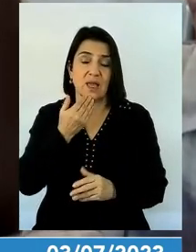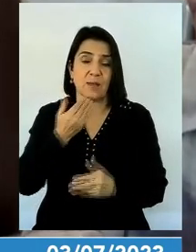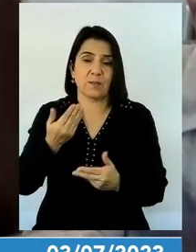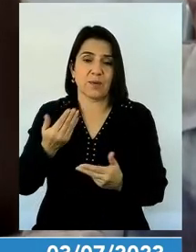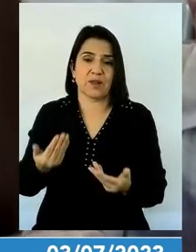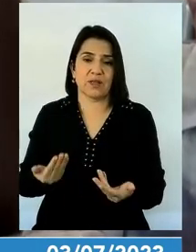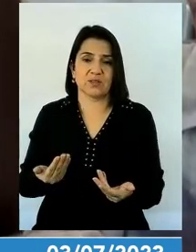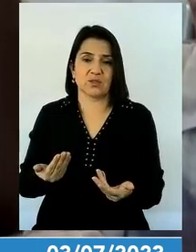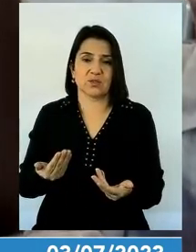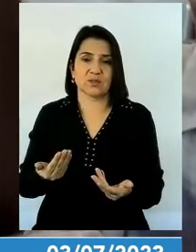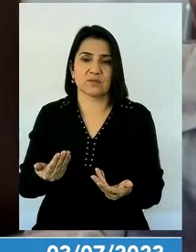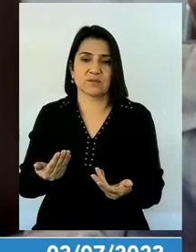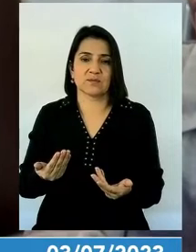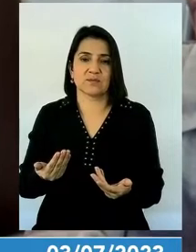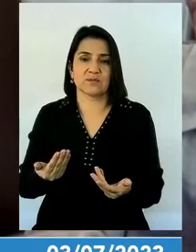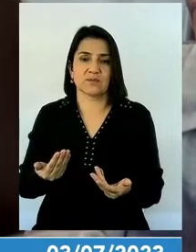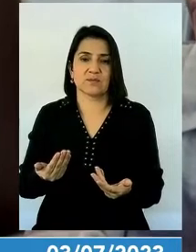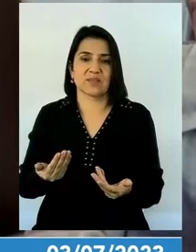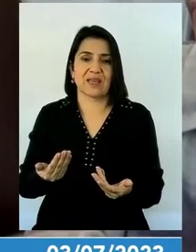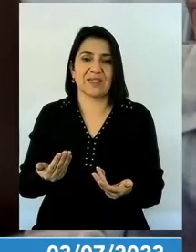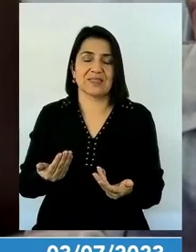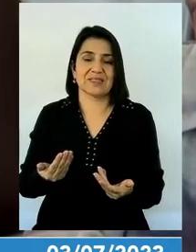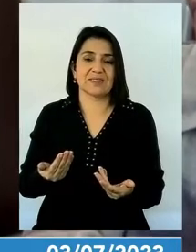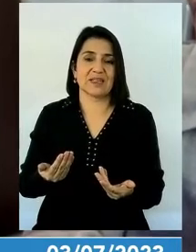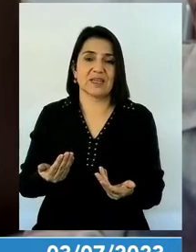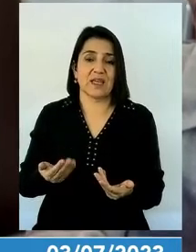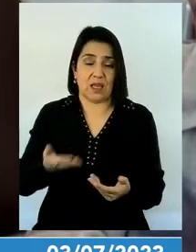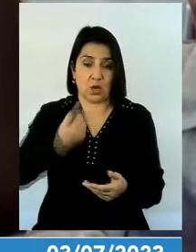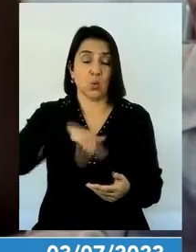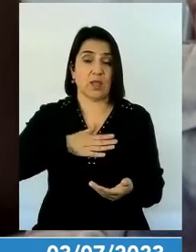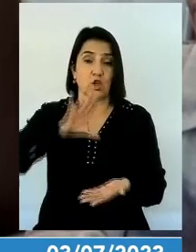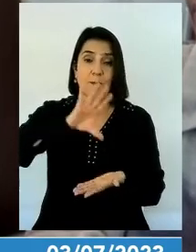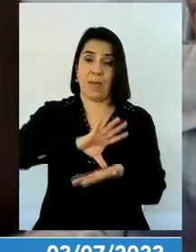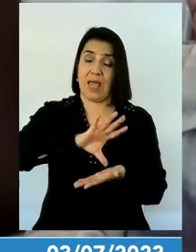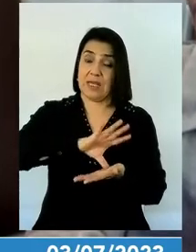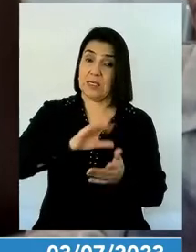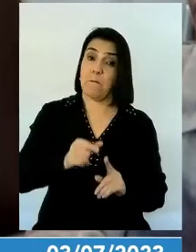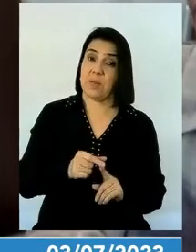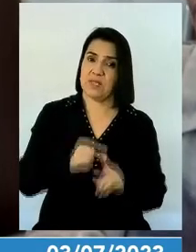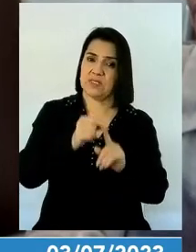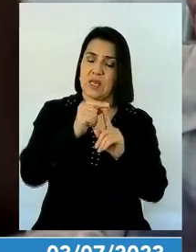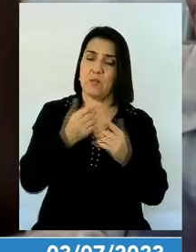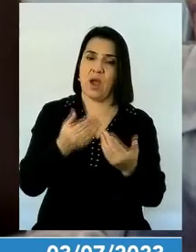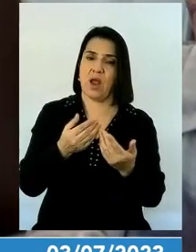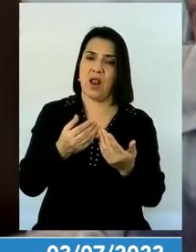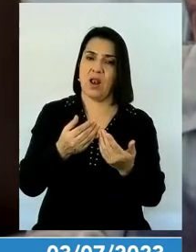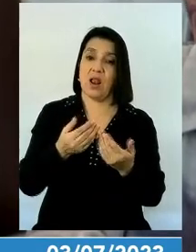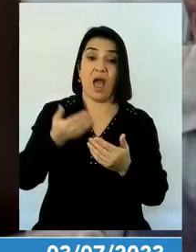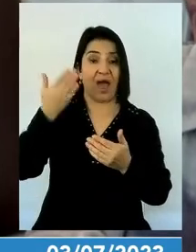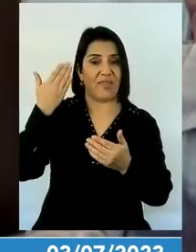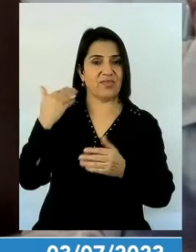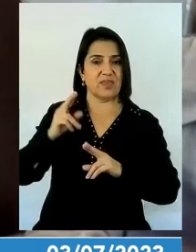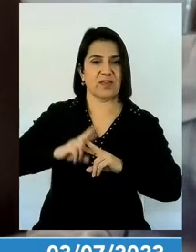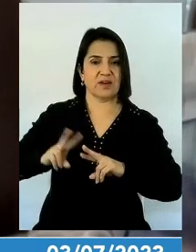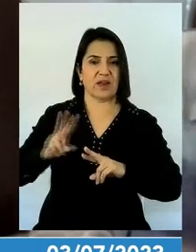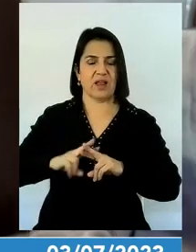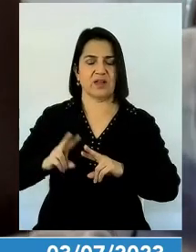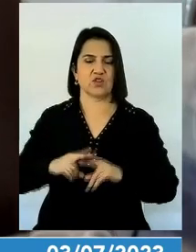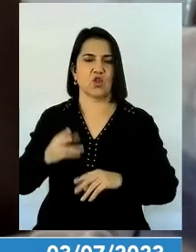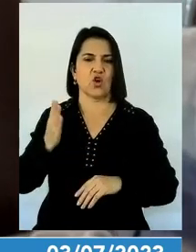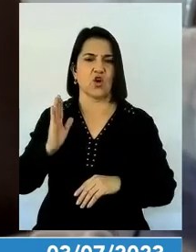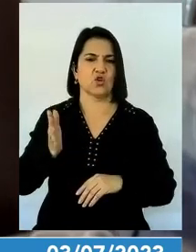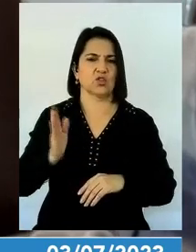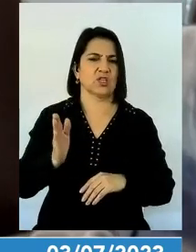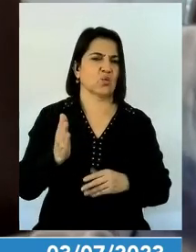instale principalmente en nuestro país, en donde se han realizado continuamente